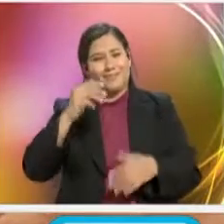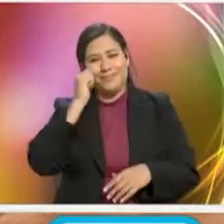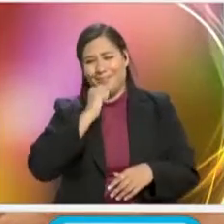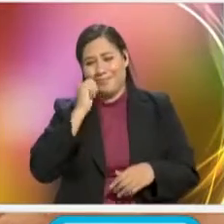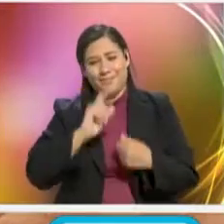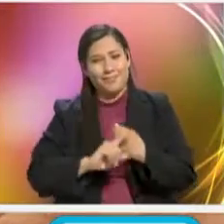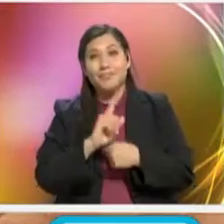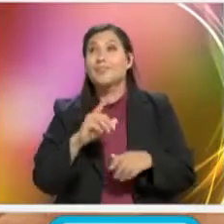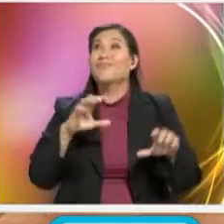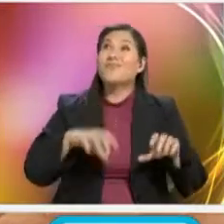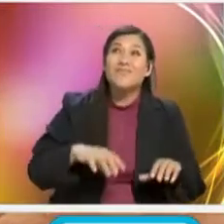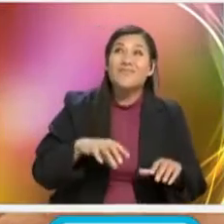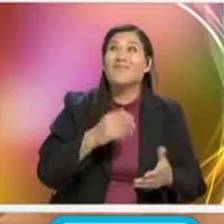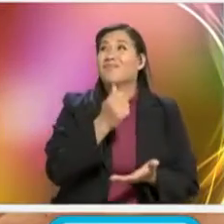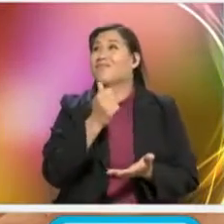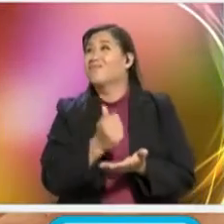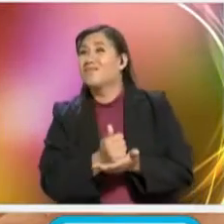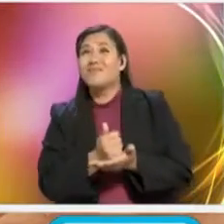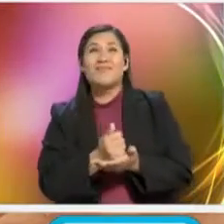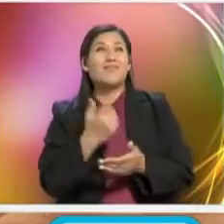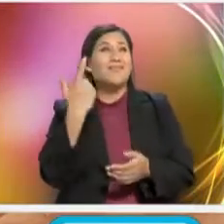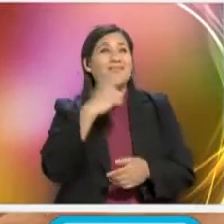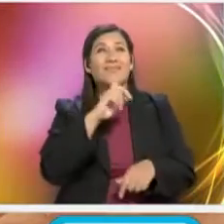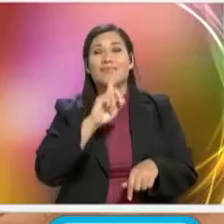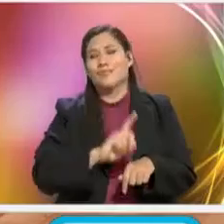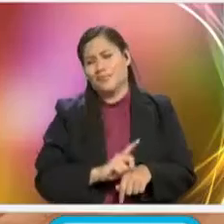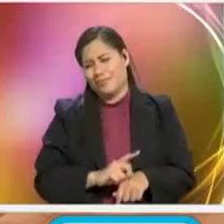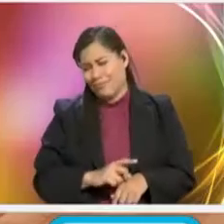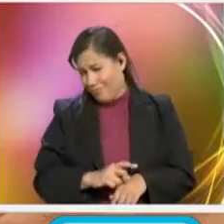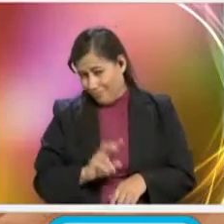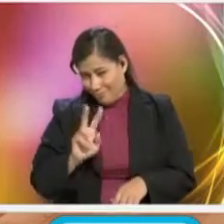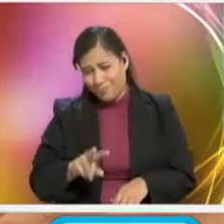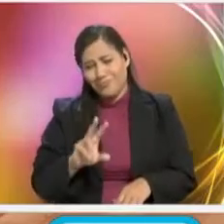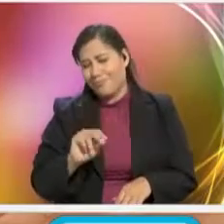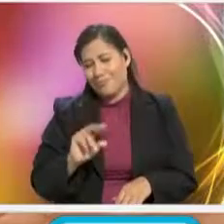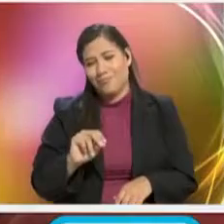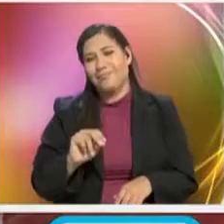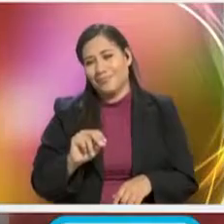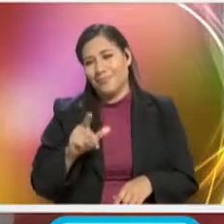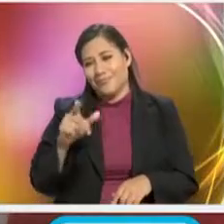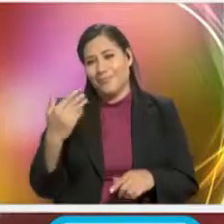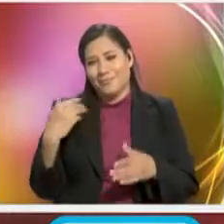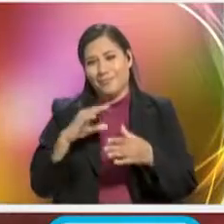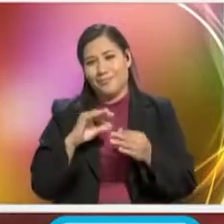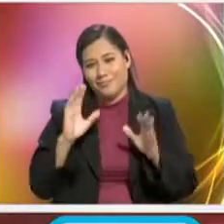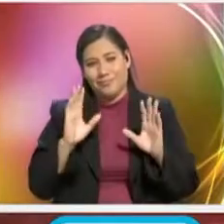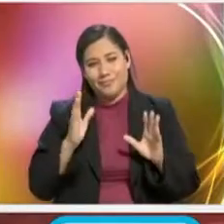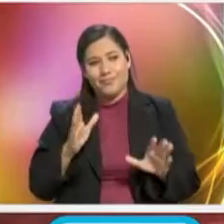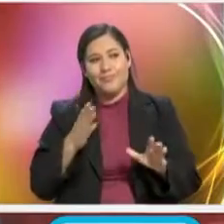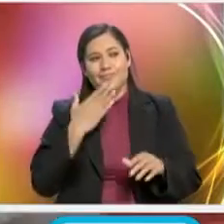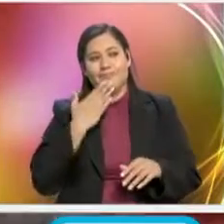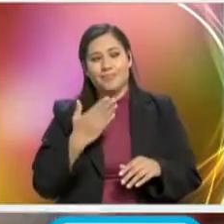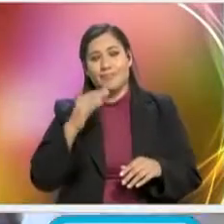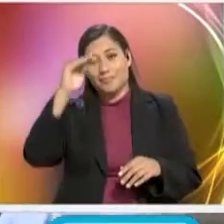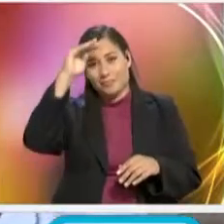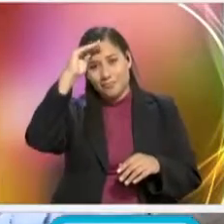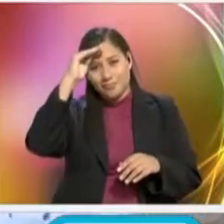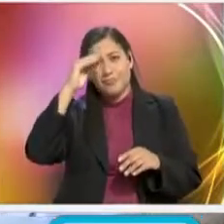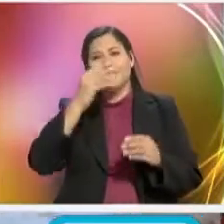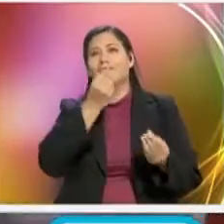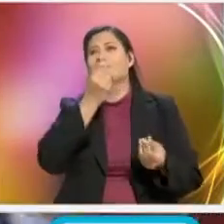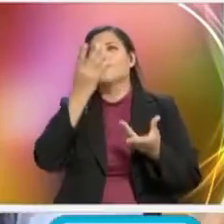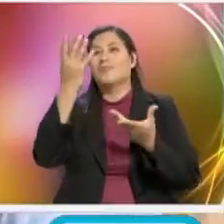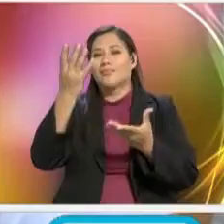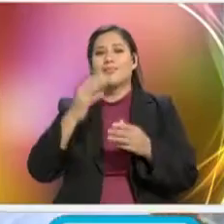¿no? Sí, está lloviendo en la ciudad, qué feo día. Pero la verdad es que bueno, bien dijiste, Pau, hay que pensar en una imagen